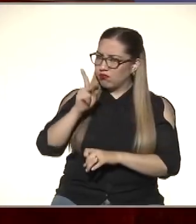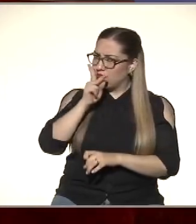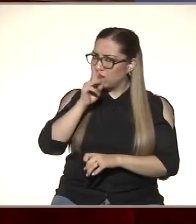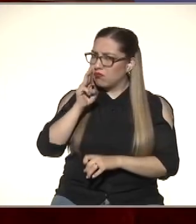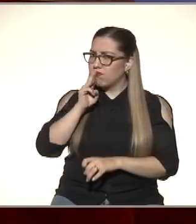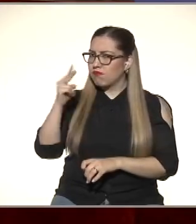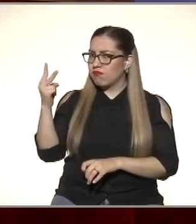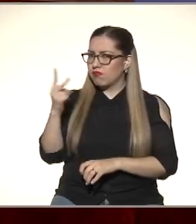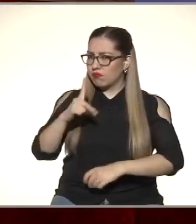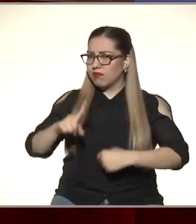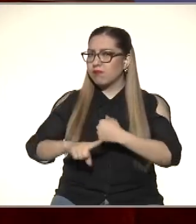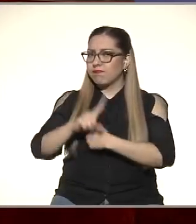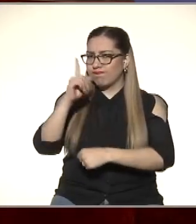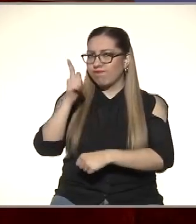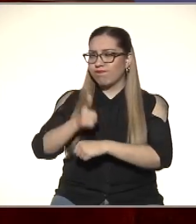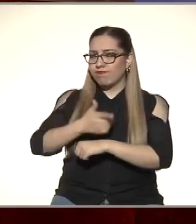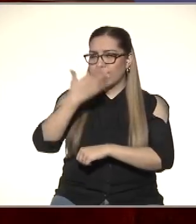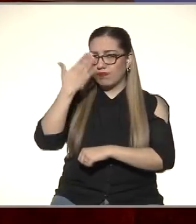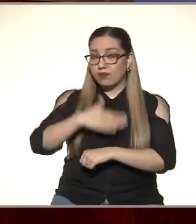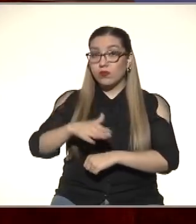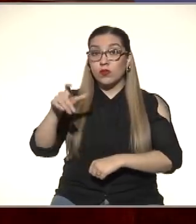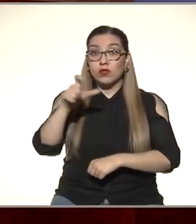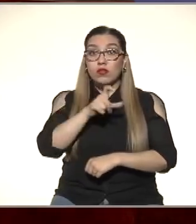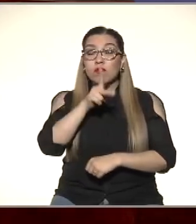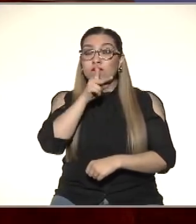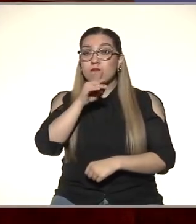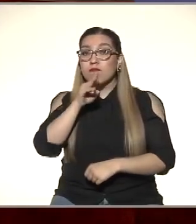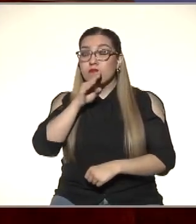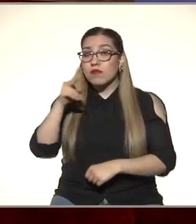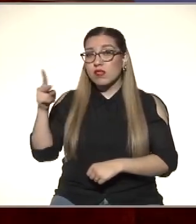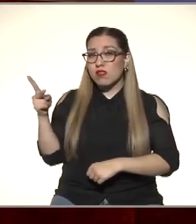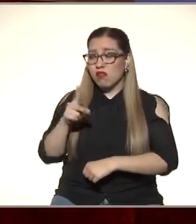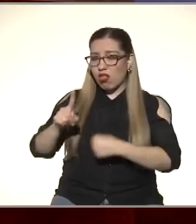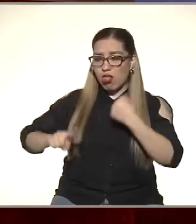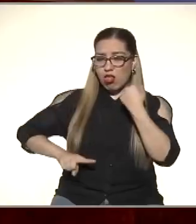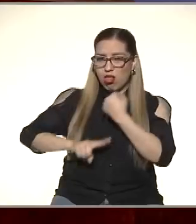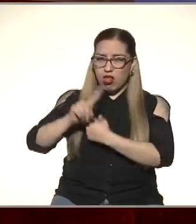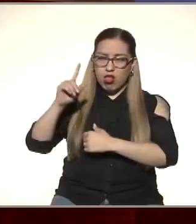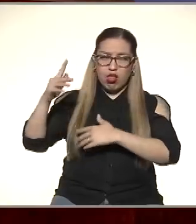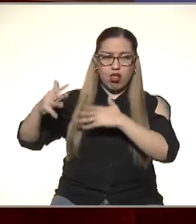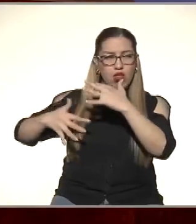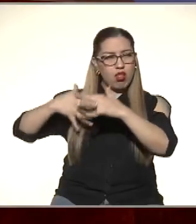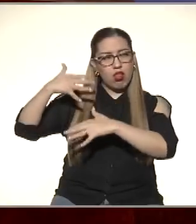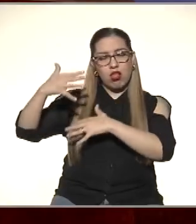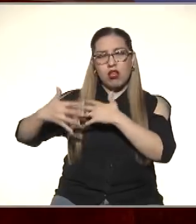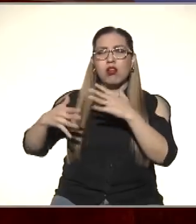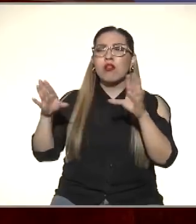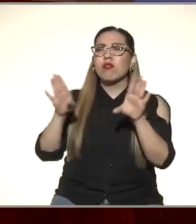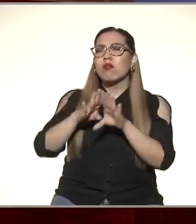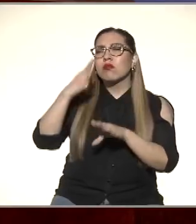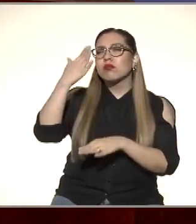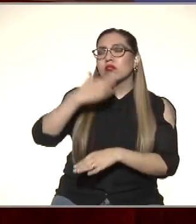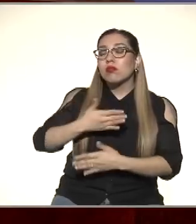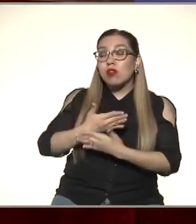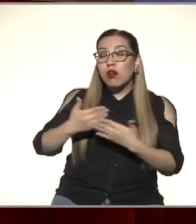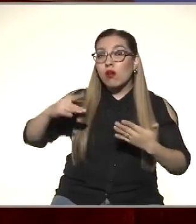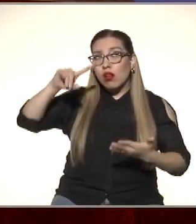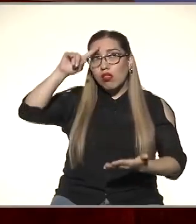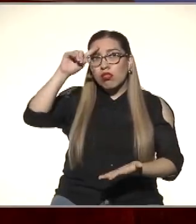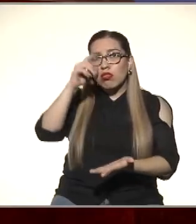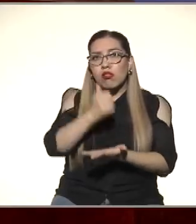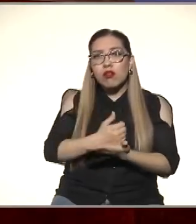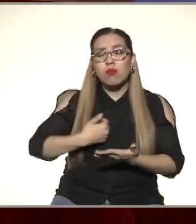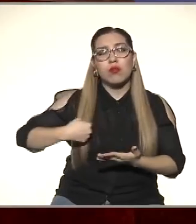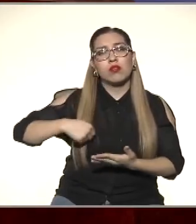podemos sanar todo lo que vivimos cuando mamá y papá peleaban tanto por la infidelidad? Tantos traumas que ahora nos afectan a nosotros como